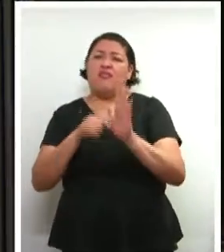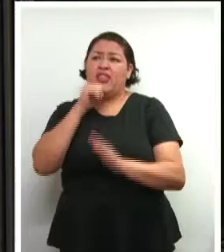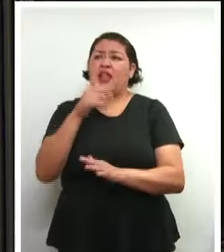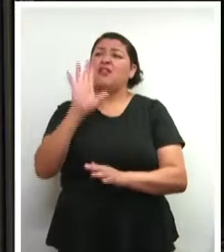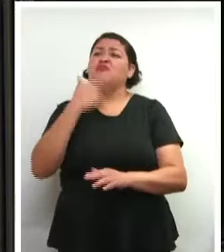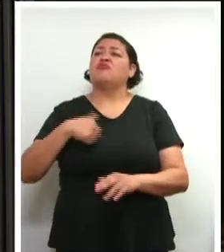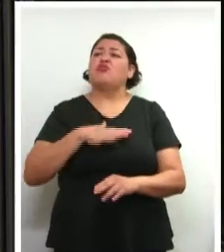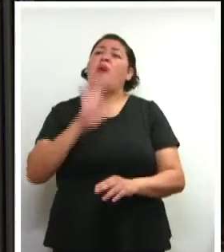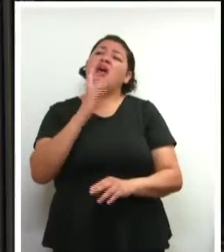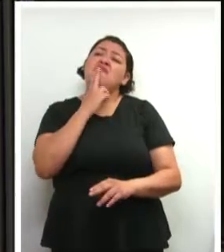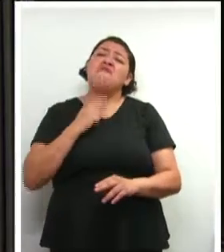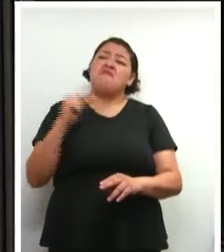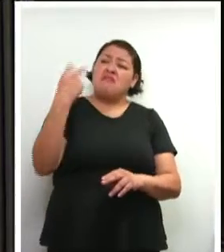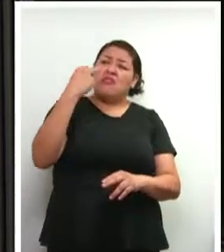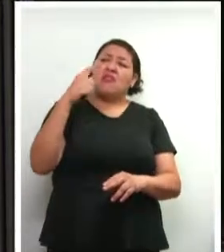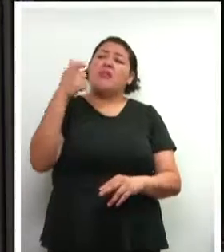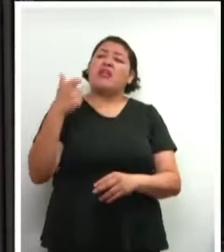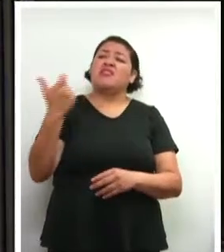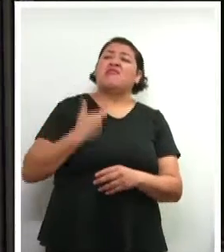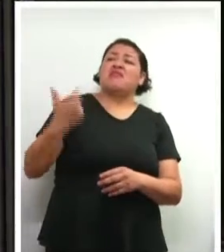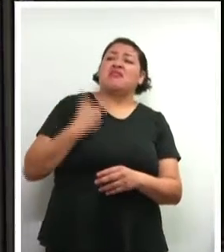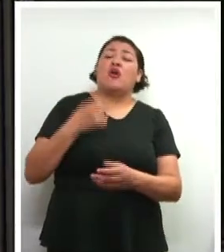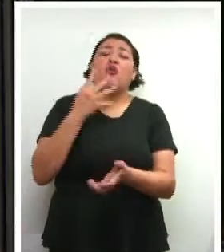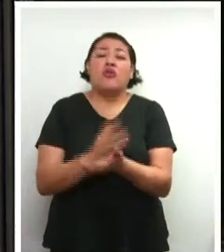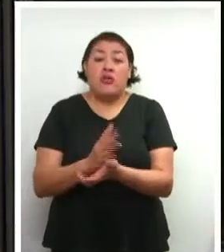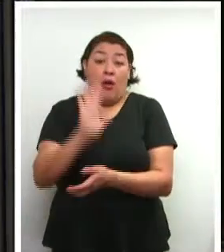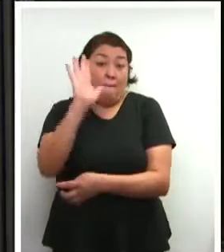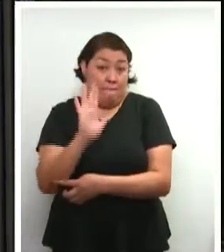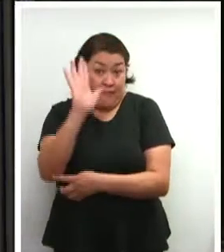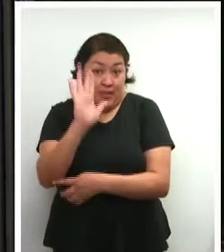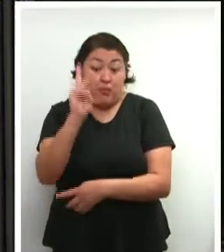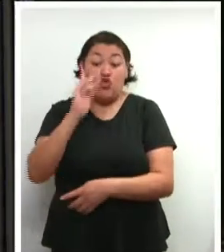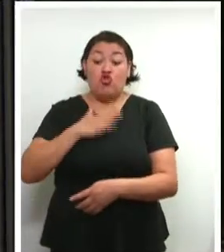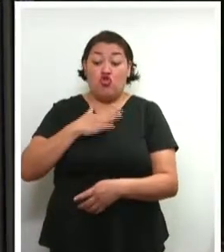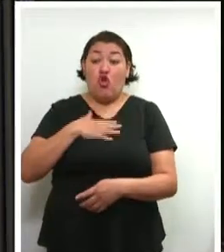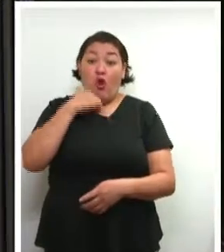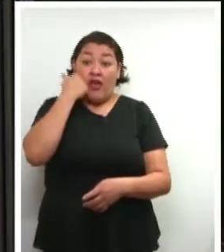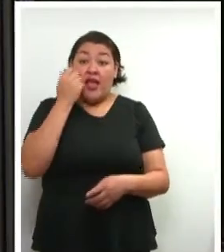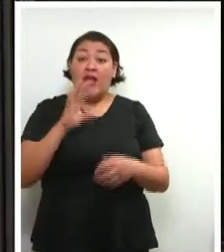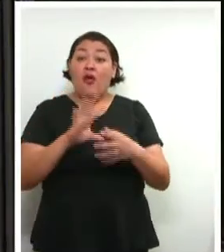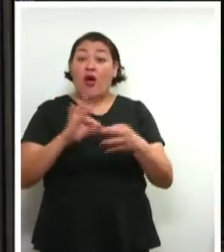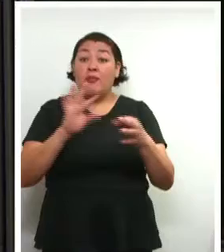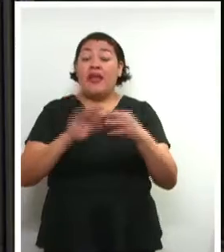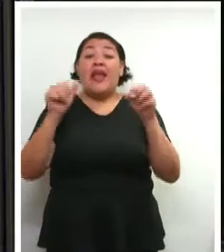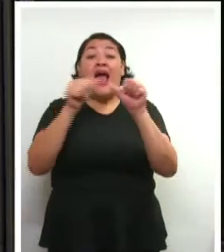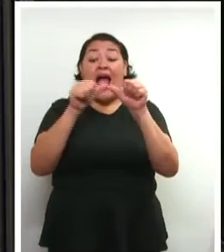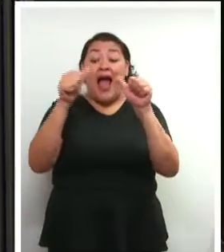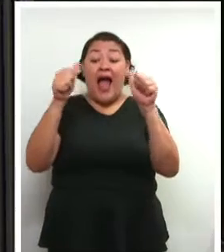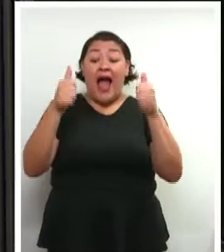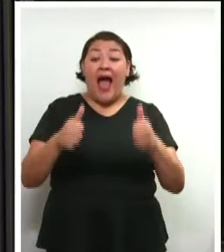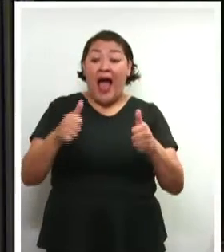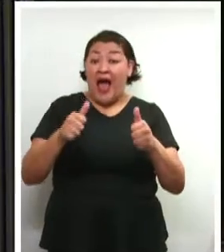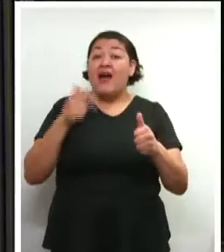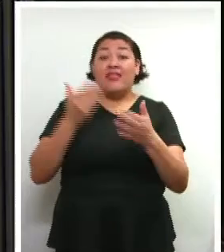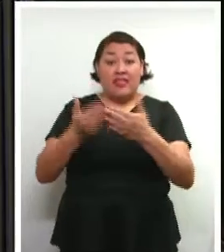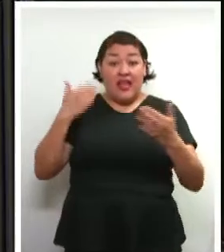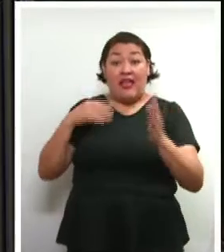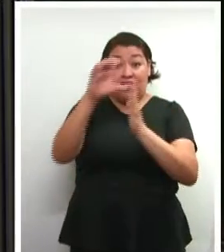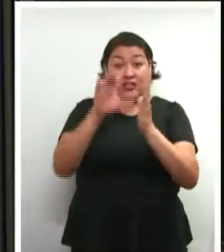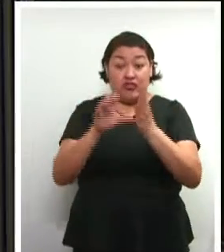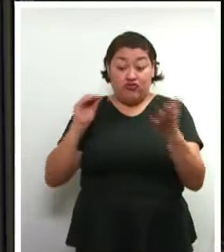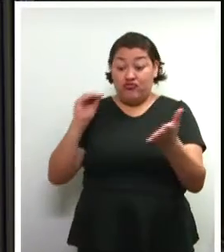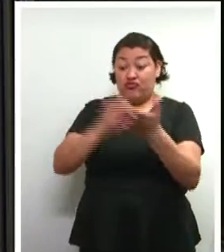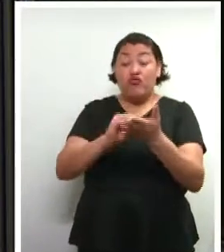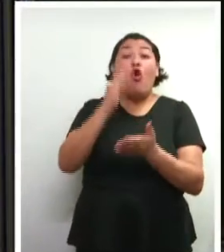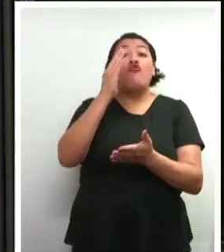servimos a nadie y nada más les costamos dinero. Quisiera hacer hincapié en ello, pues la palabra arte o artes no aparece ninguna vez en la Constitución.